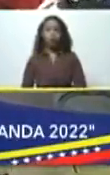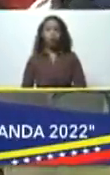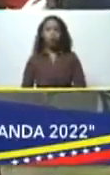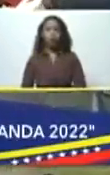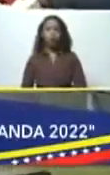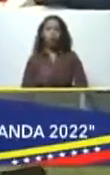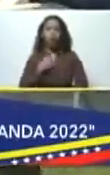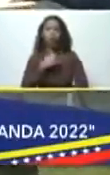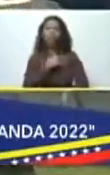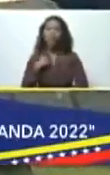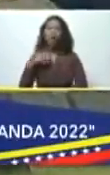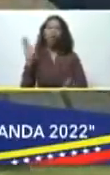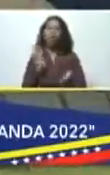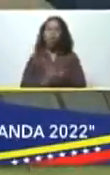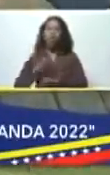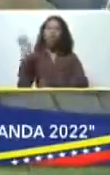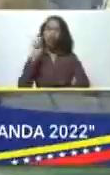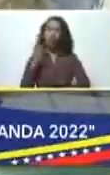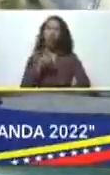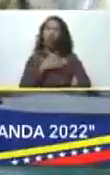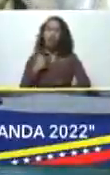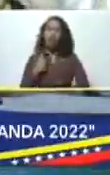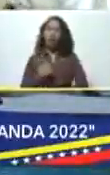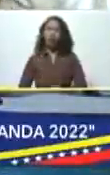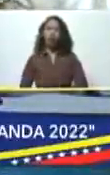Quiero regresar a mi patria, me dijo.